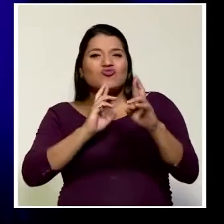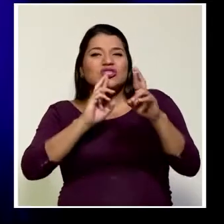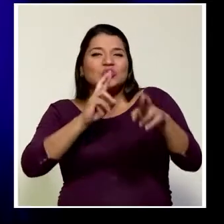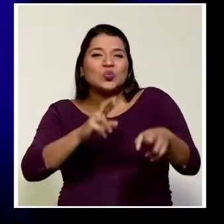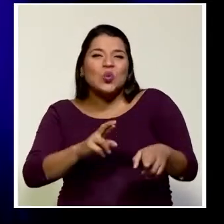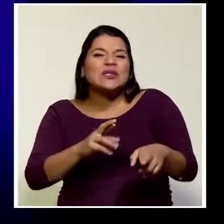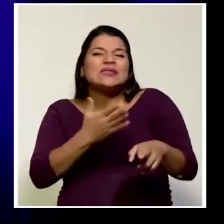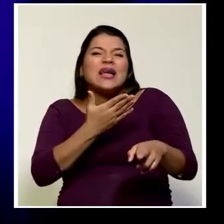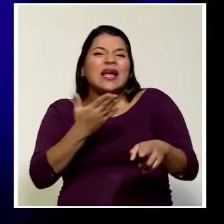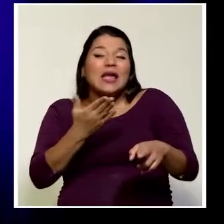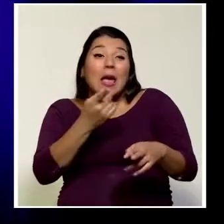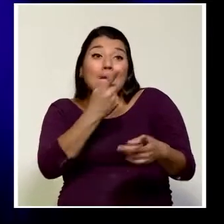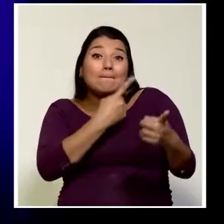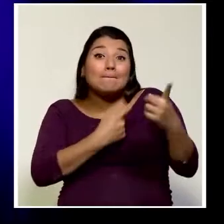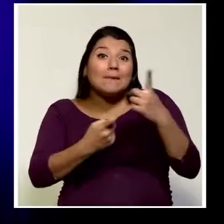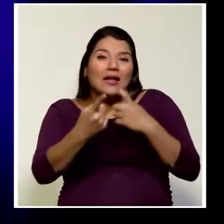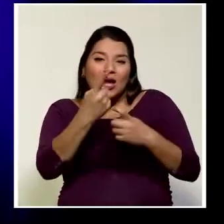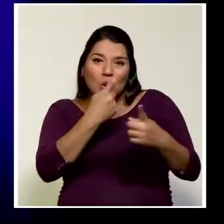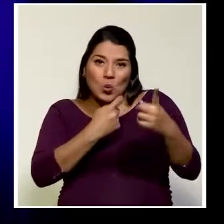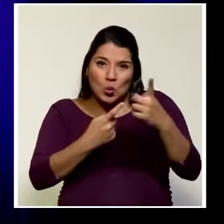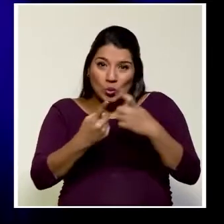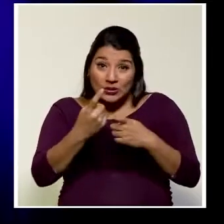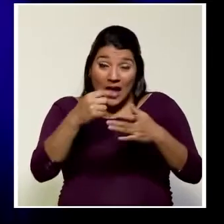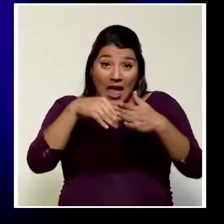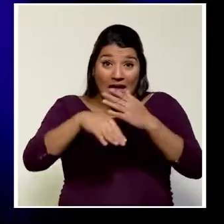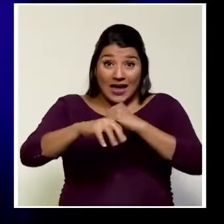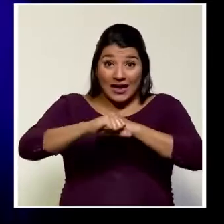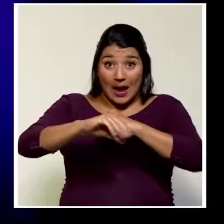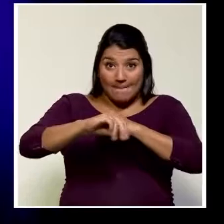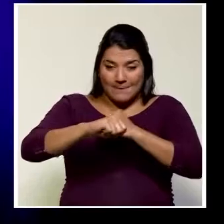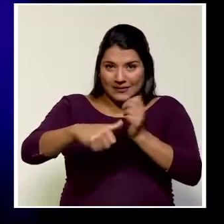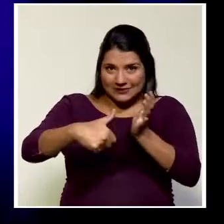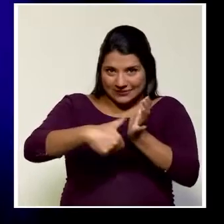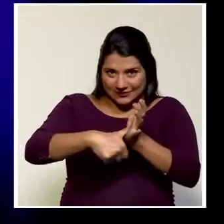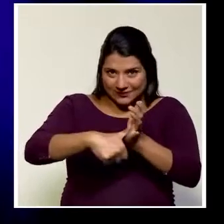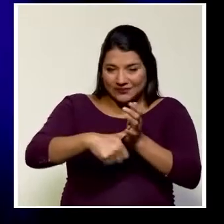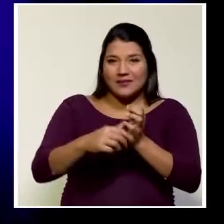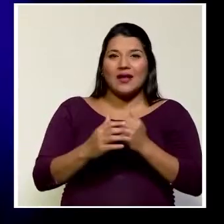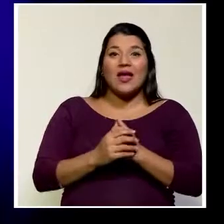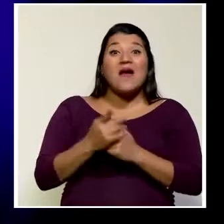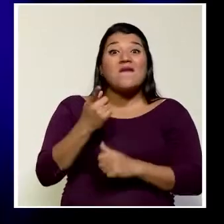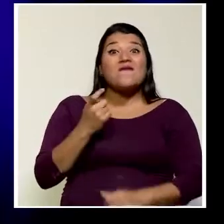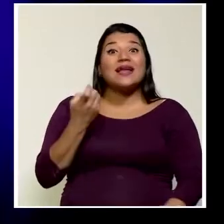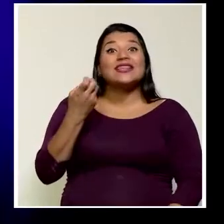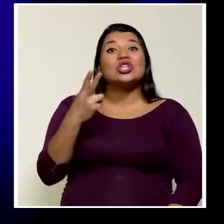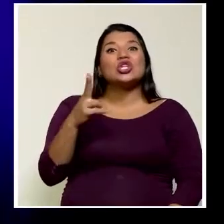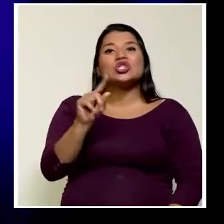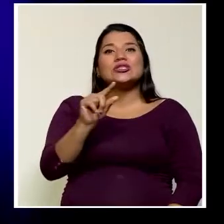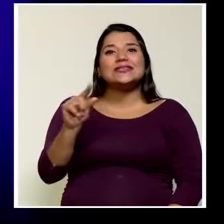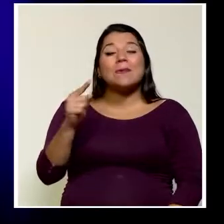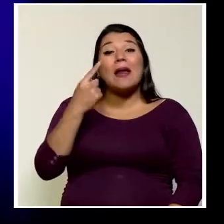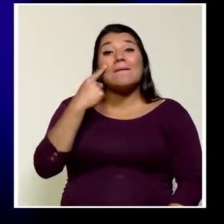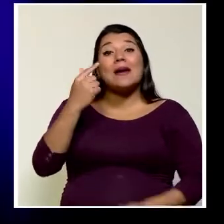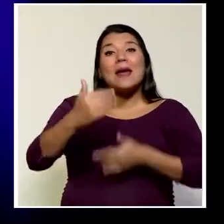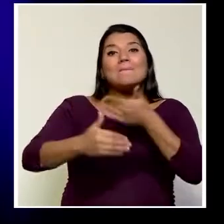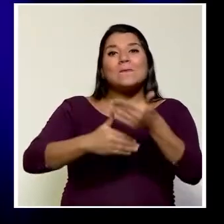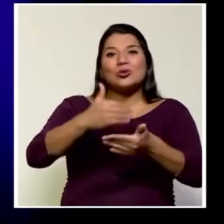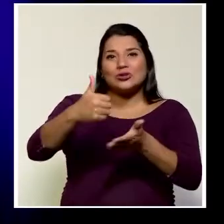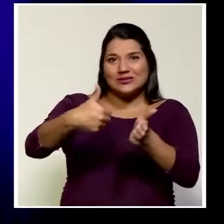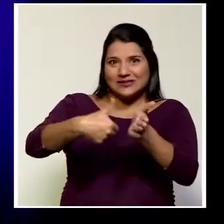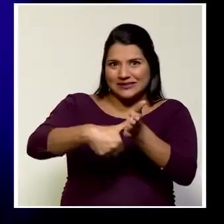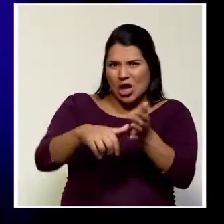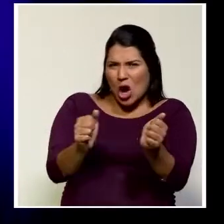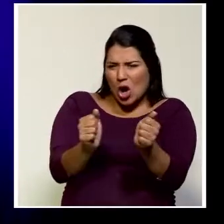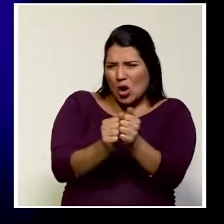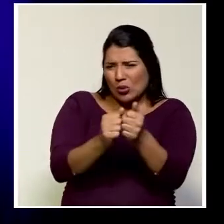preguntas que muchos nos hacemos en esta campaña electoral. A 12 semanas de la elección presidencial y con una oferta electoral